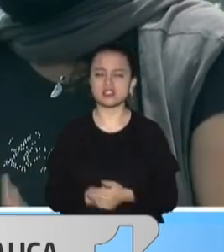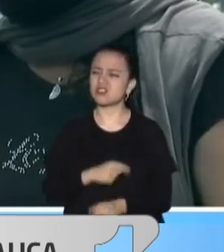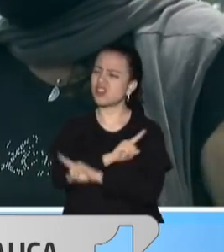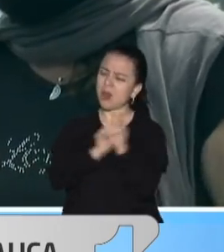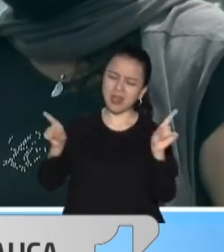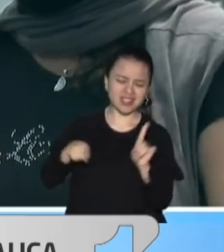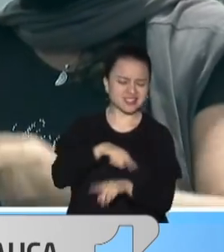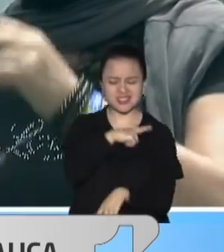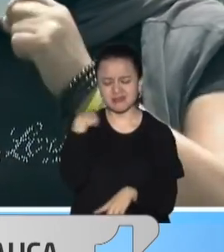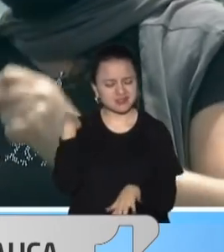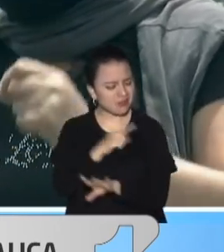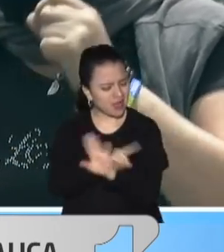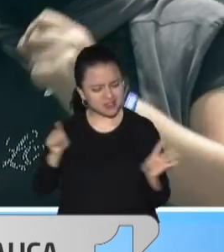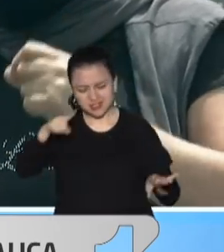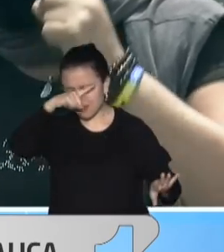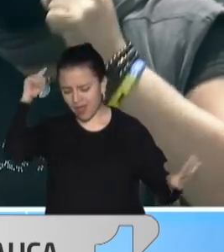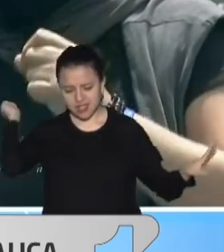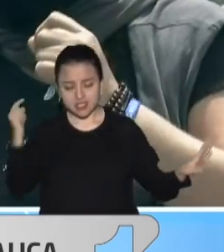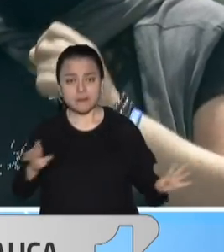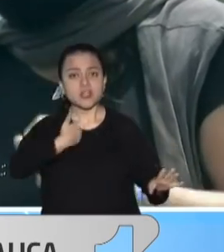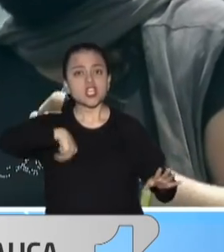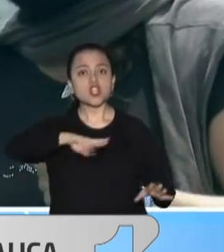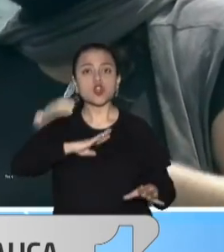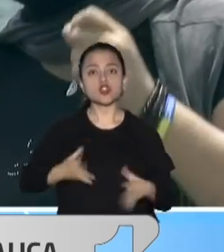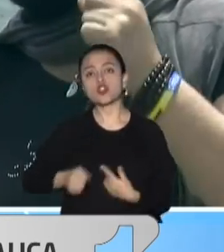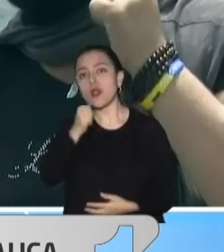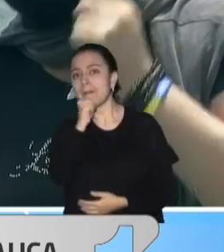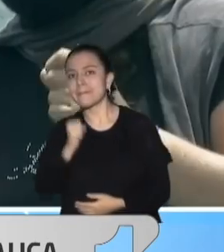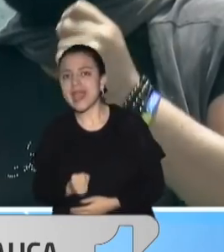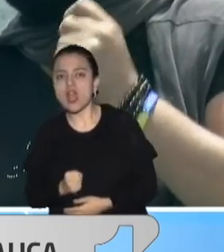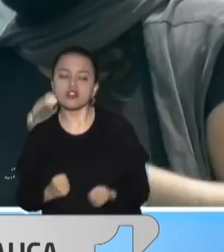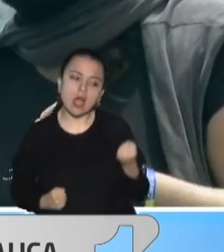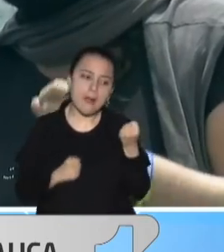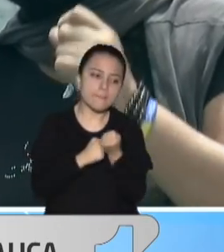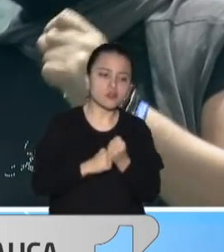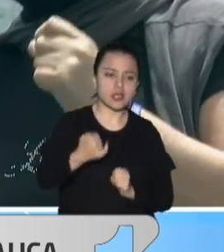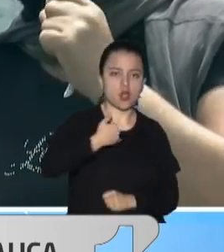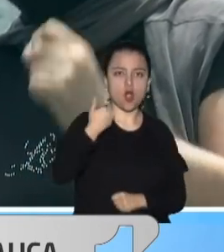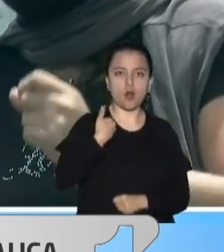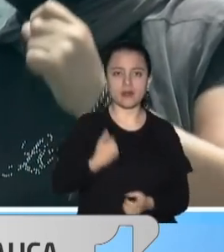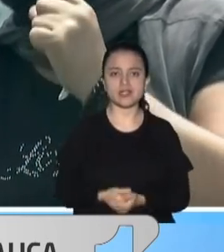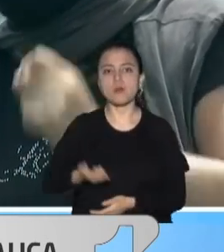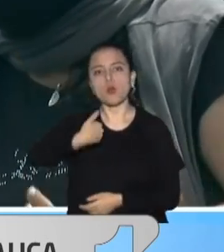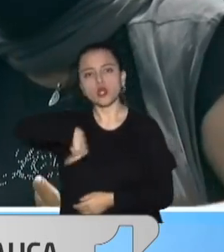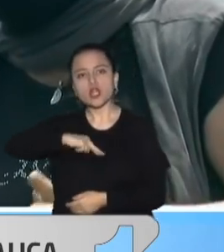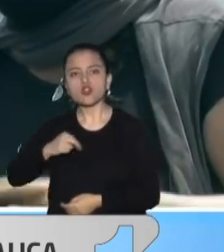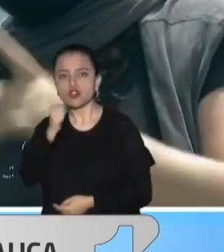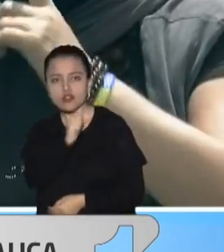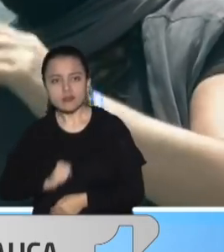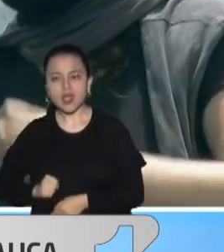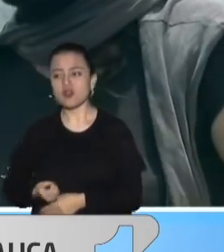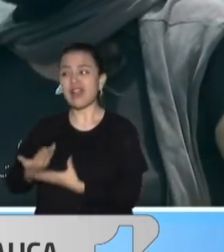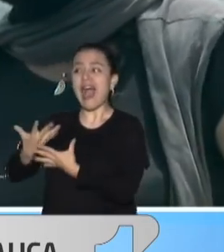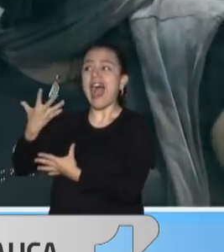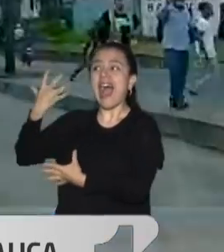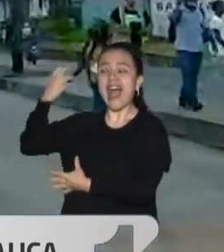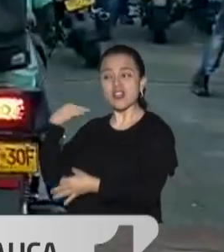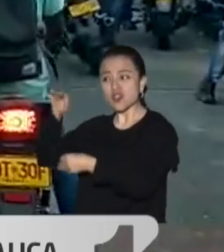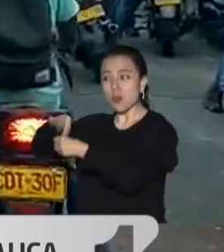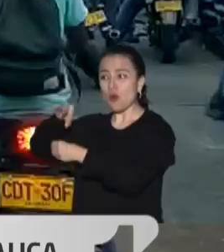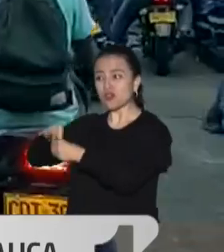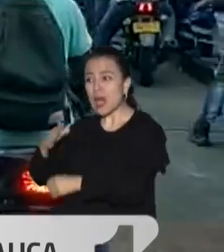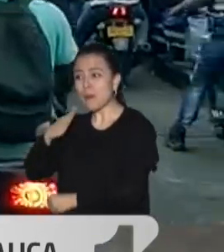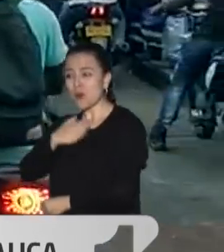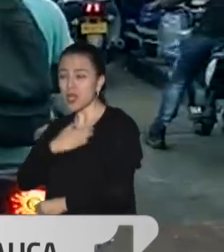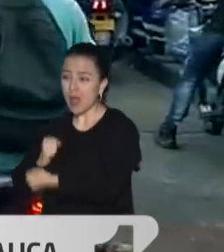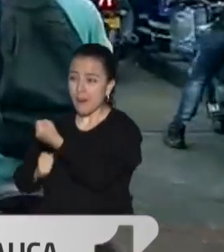pueblo ya nos cansamos y los viejos estamos apoyando a los jóvenes, porque por culpa de los viejos que votaron por Uribe y por Duque es que estamos en este país como